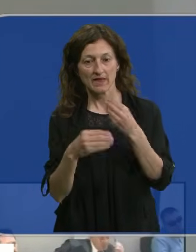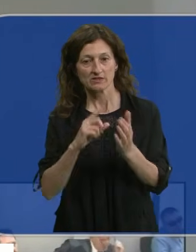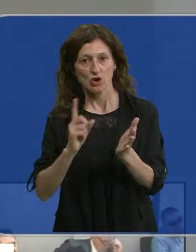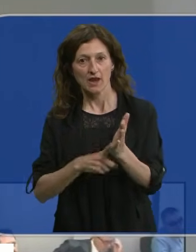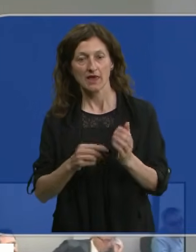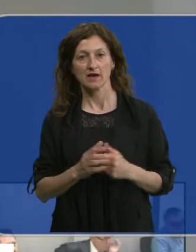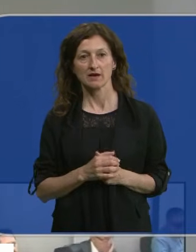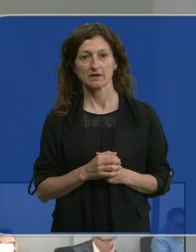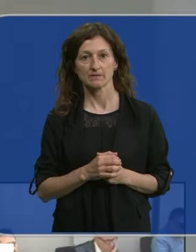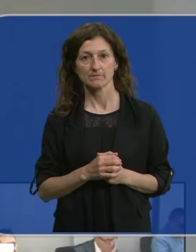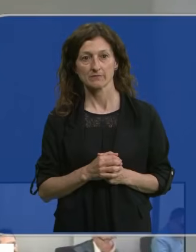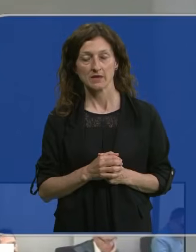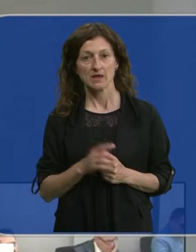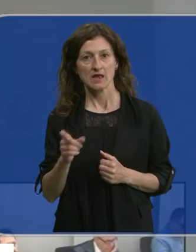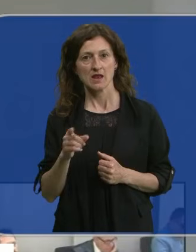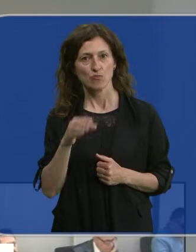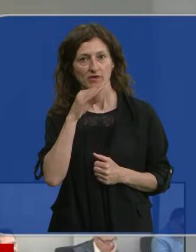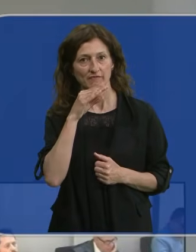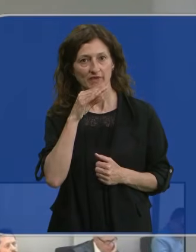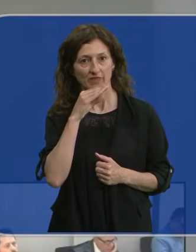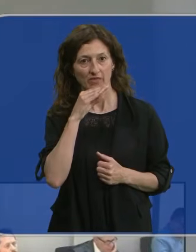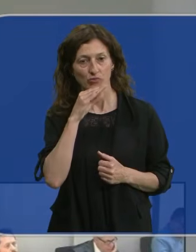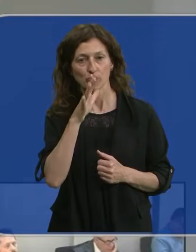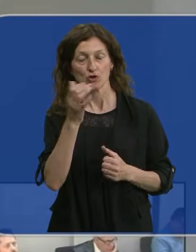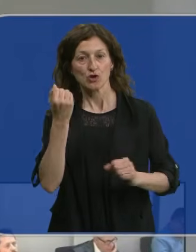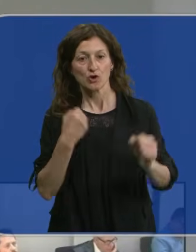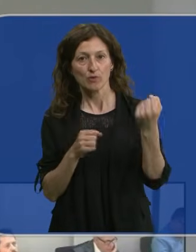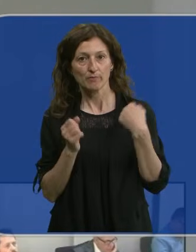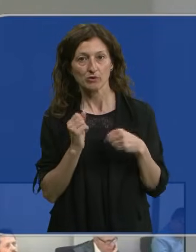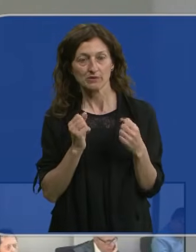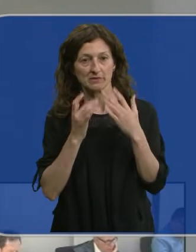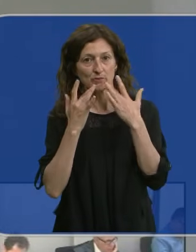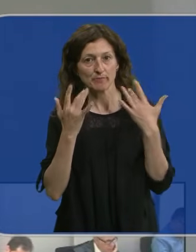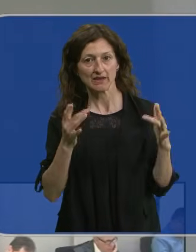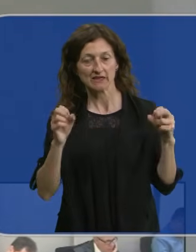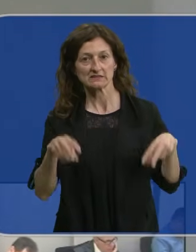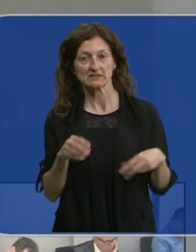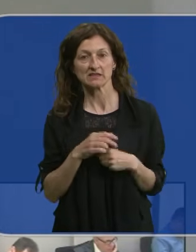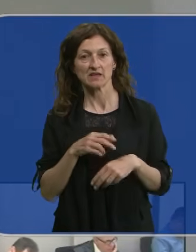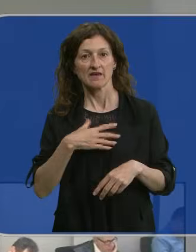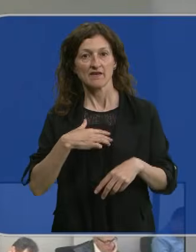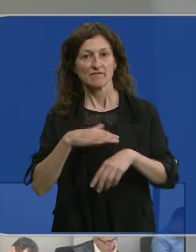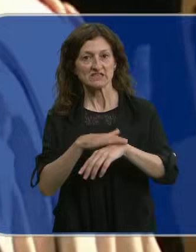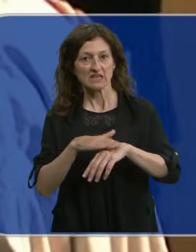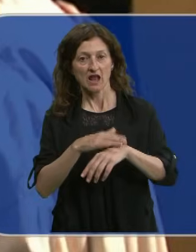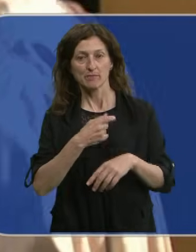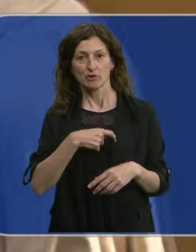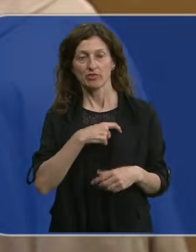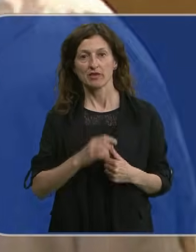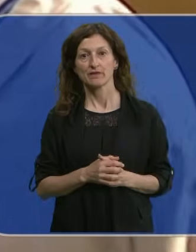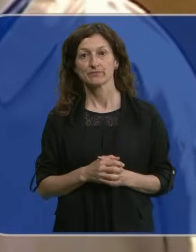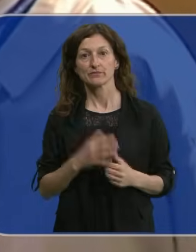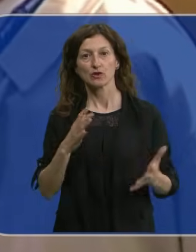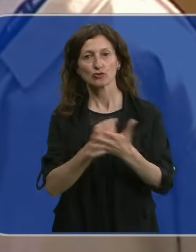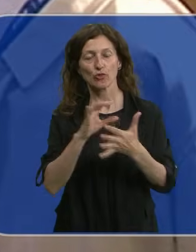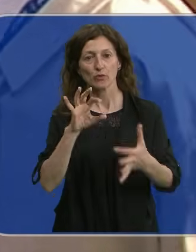legal y que está muy enfadado con el comportamiento nada imparcial de fiscales y policías. Afirma que todo